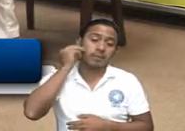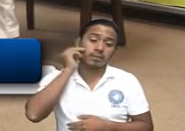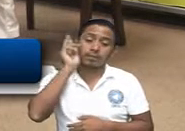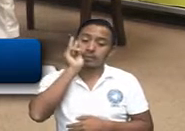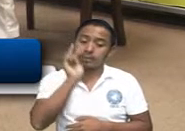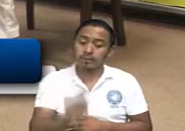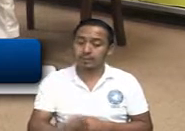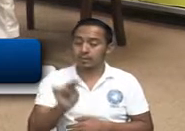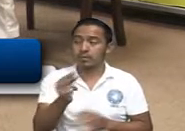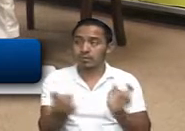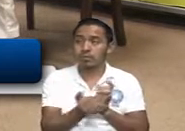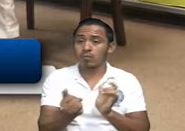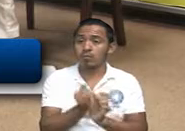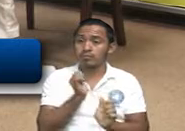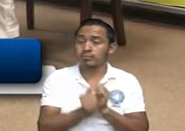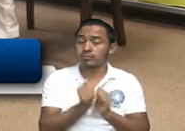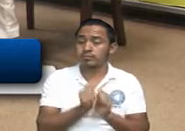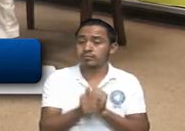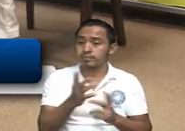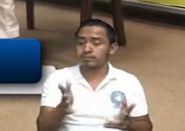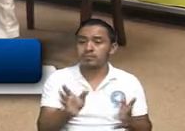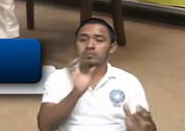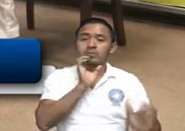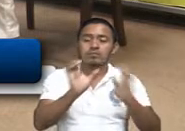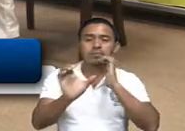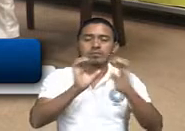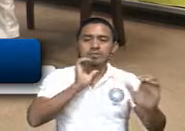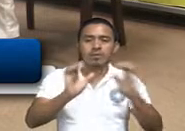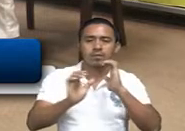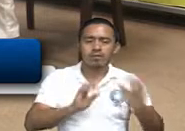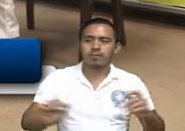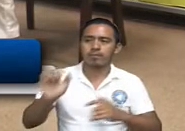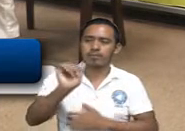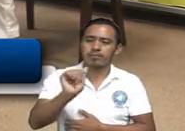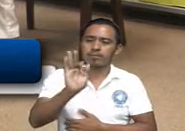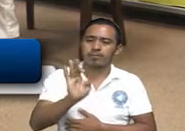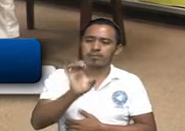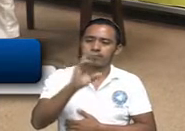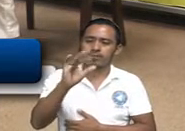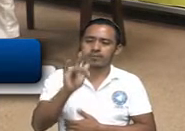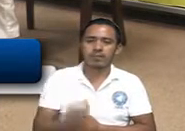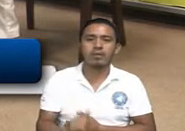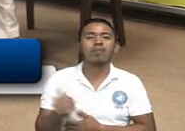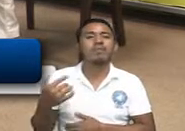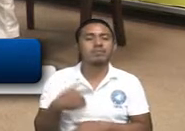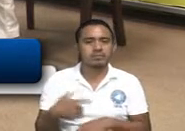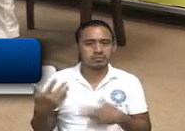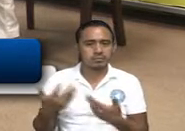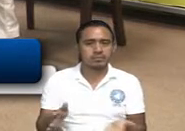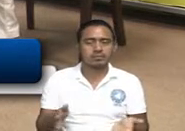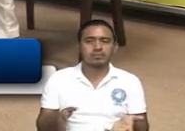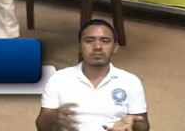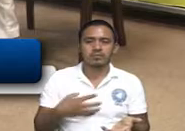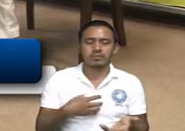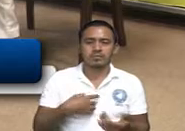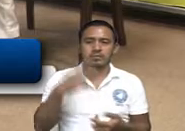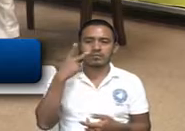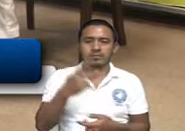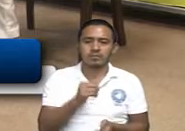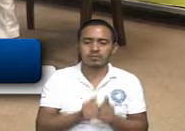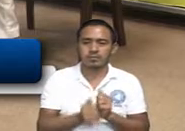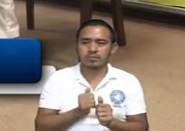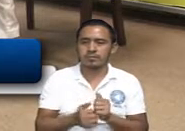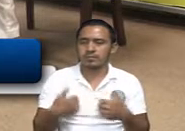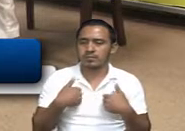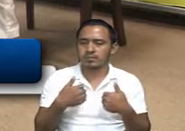también conductas de riesgo en ellos. Entonces, la comunicación asertiva, la expresión del afecto, la identificación de problemas